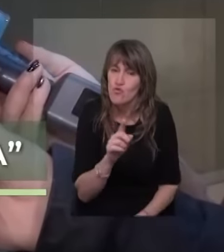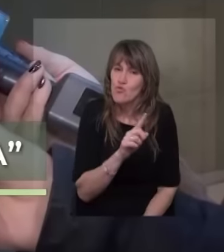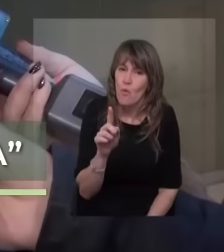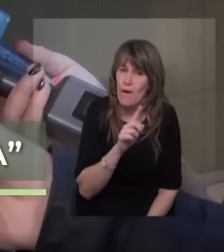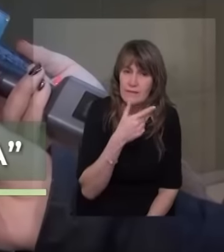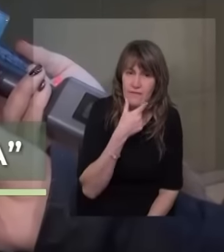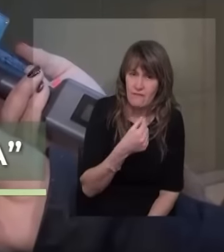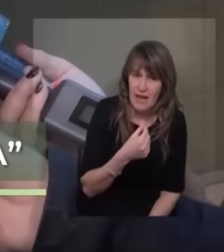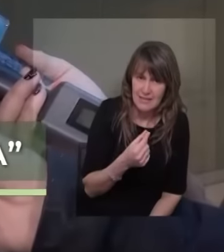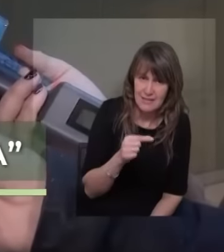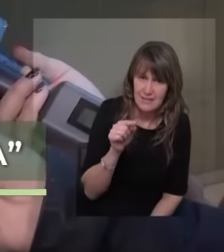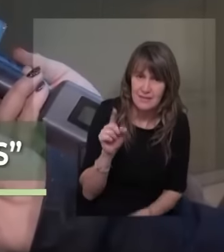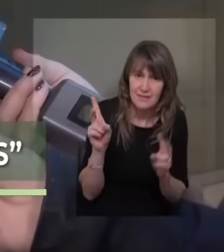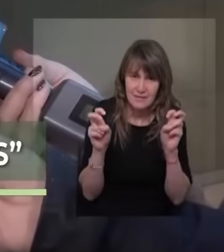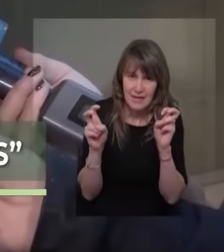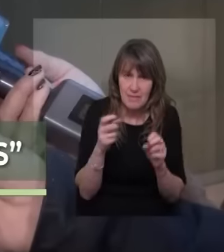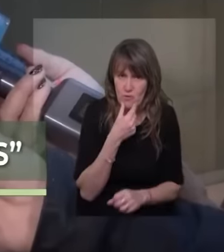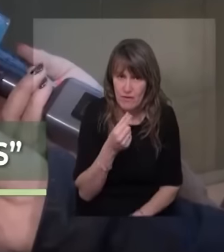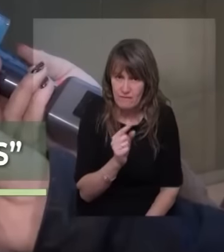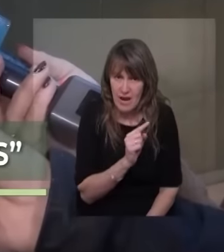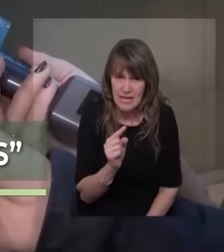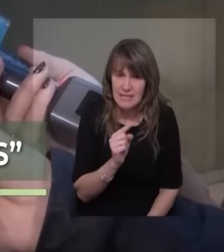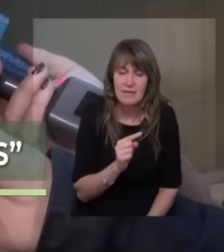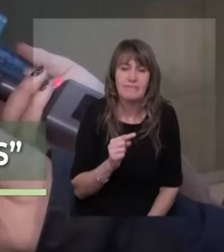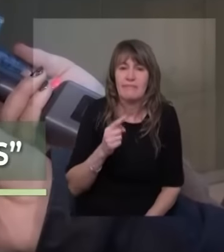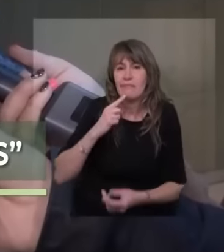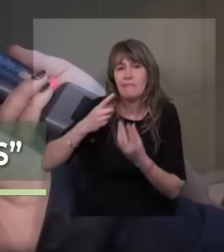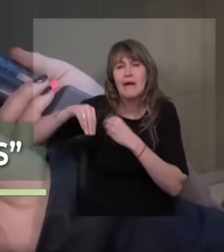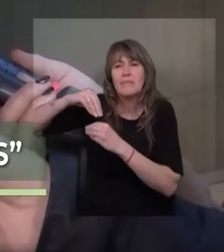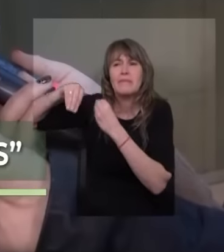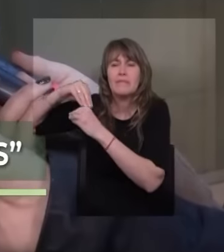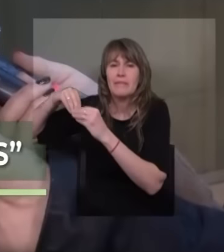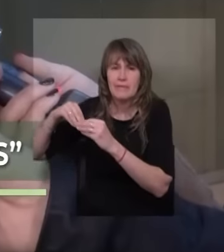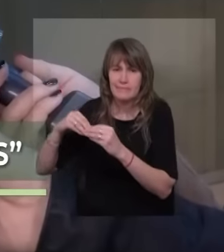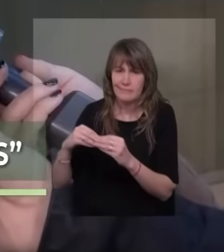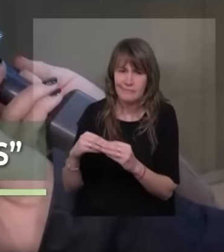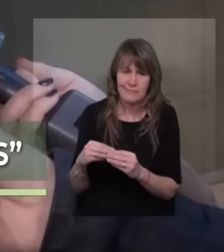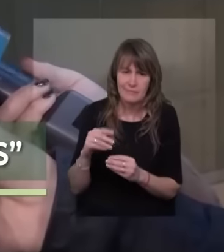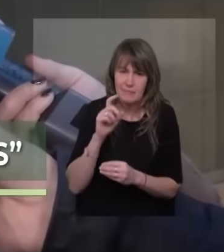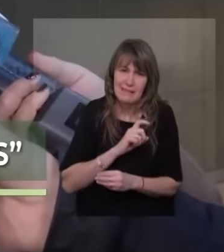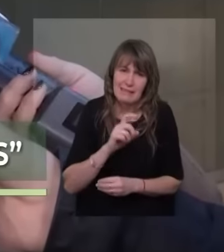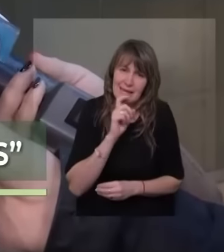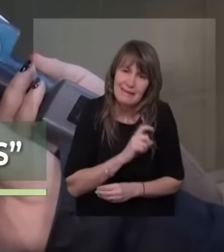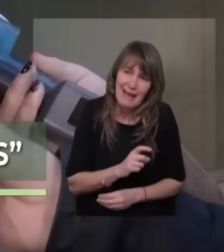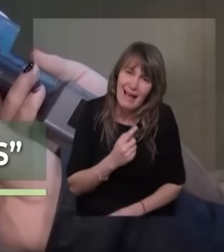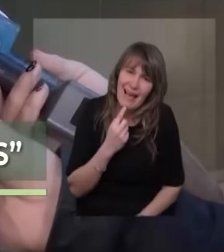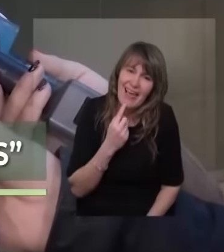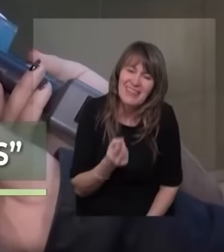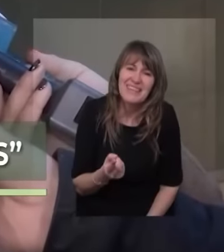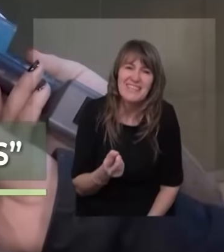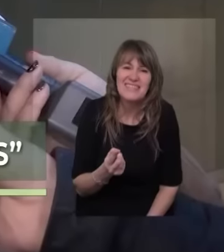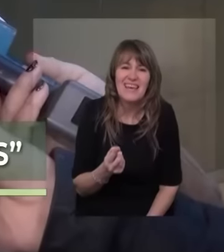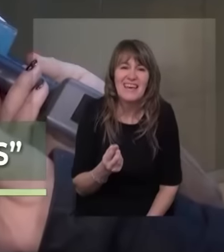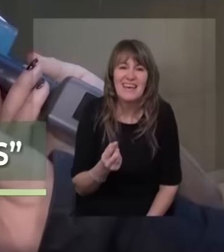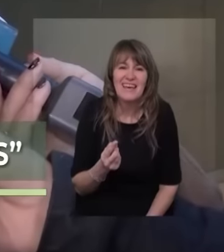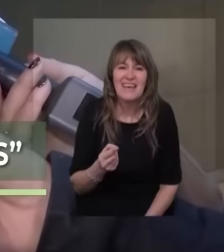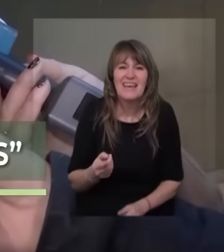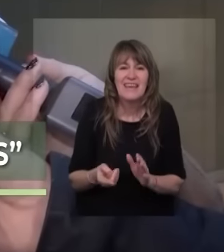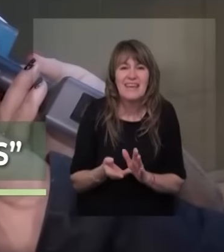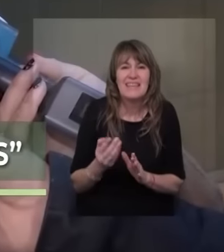son fáciles también es muy fácil hacer demagogia diciendo este ganemos más y